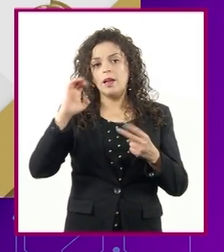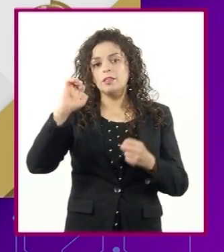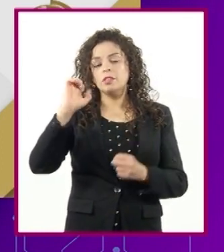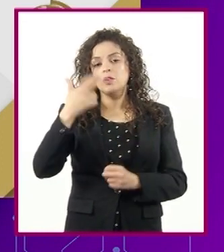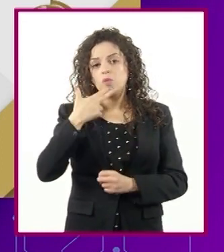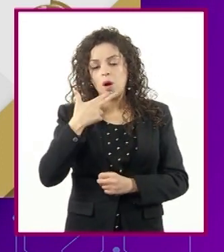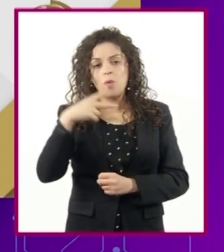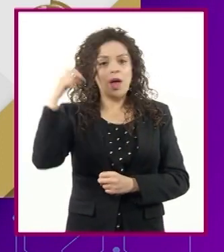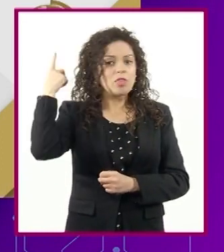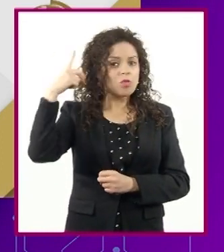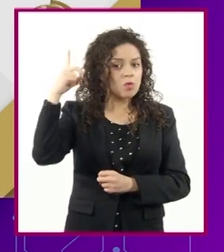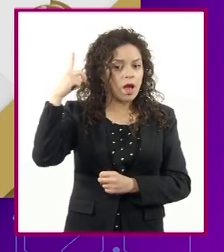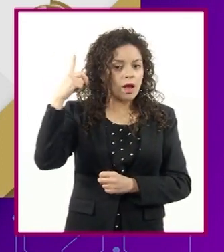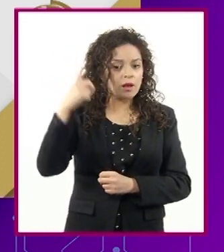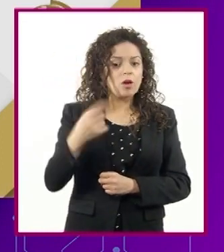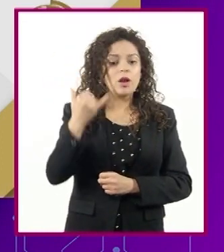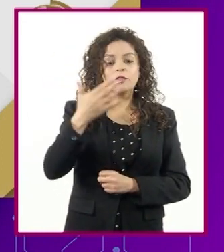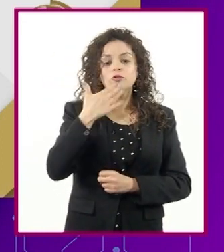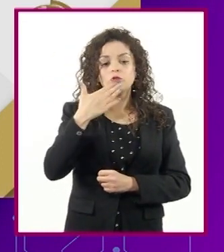mayos y yaquis en Sonora.